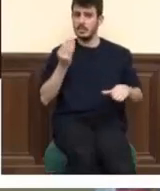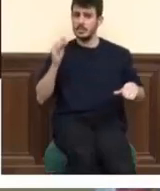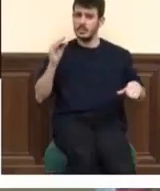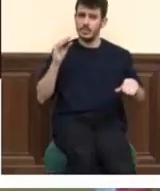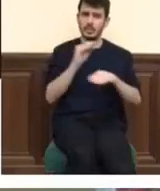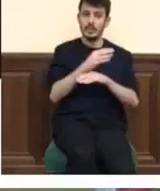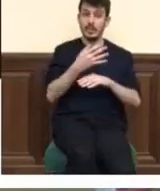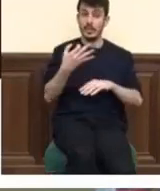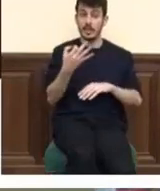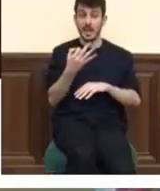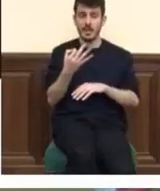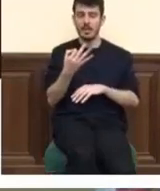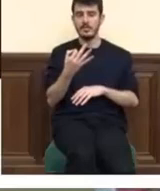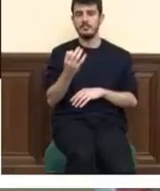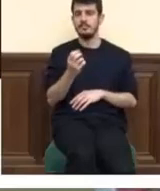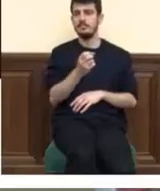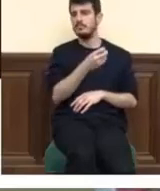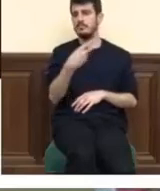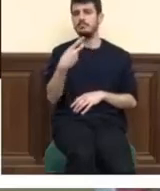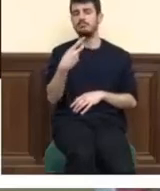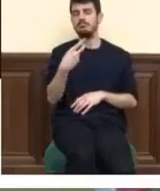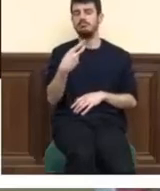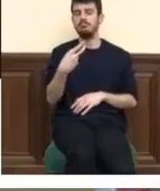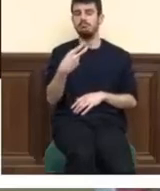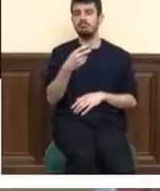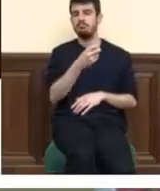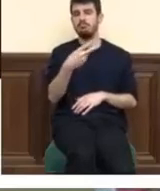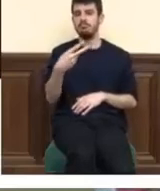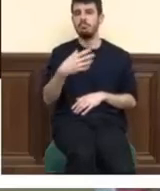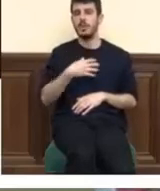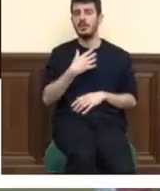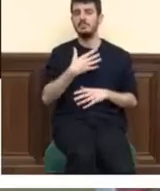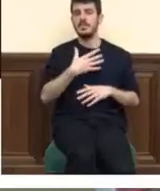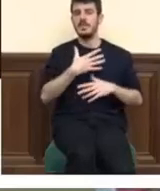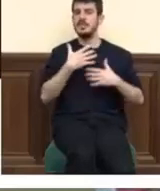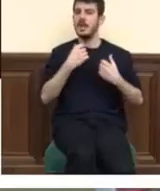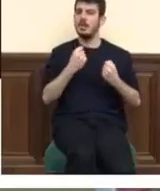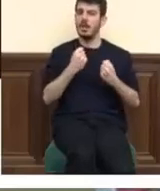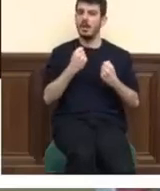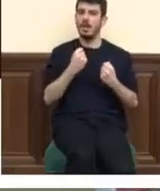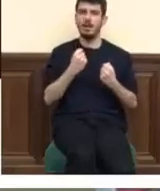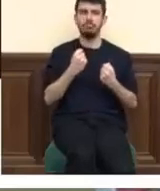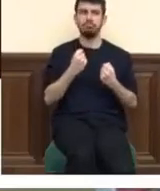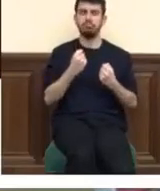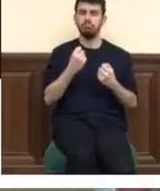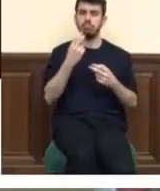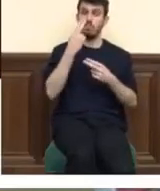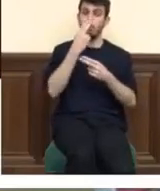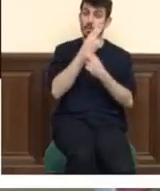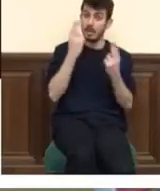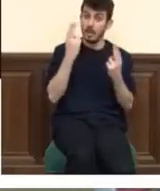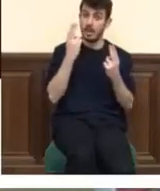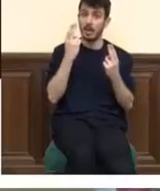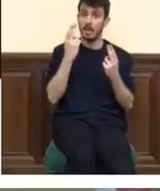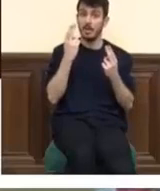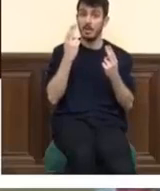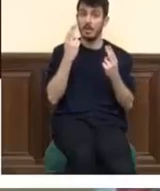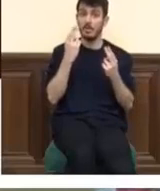lo que se tiene que invertir, pues probablemente conseguiríamos una sanidad pública